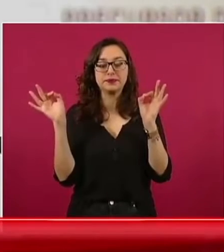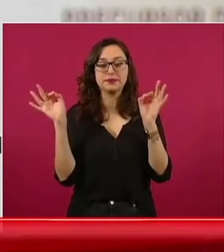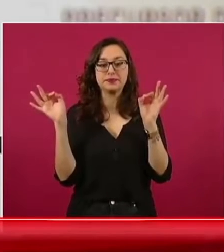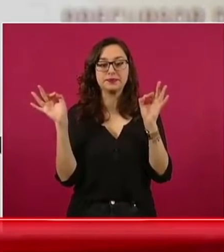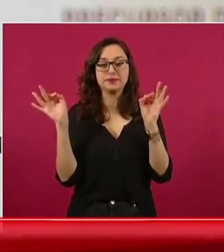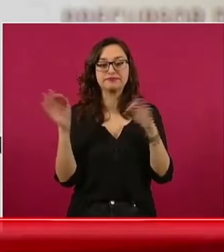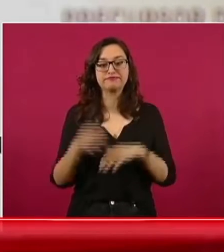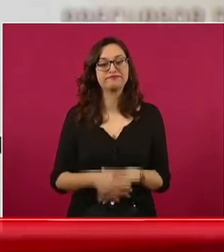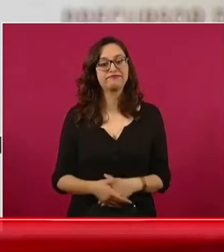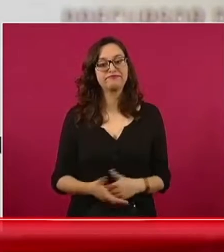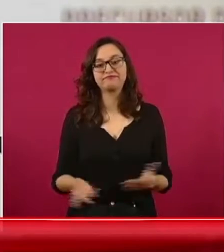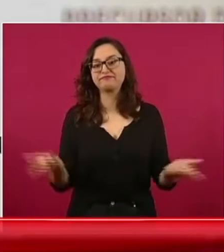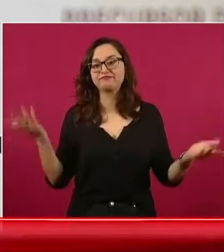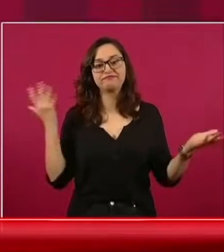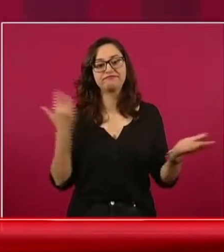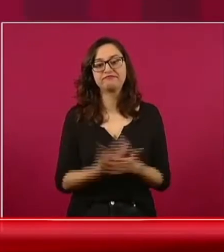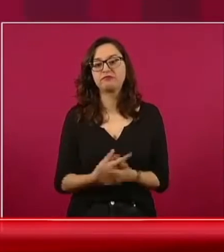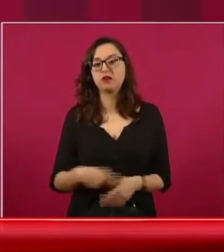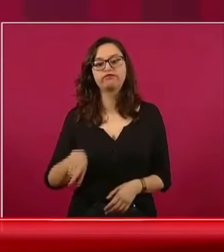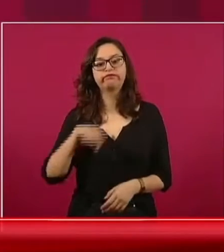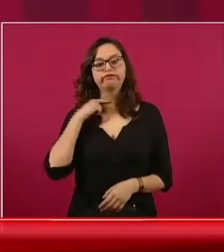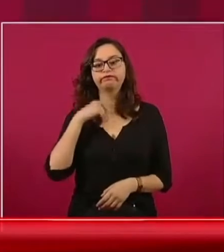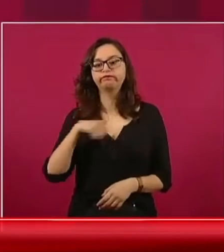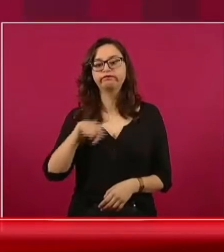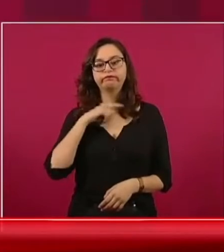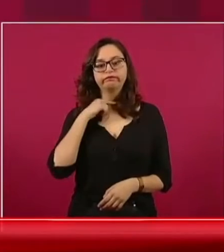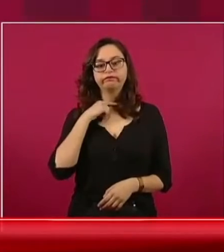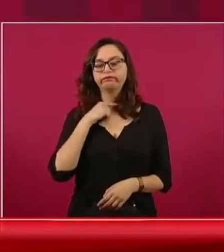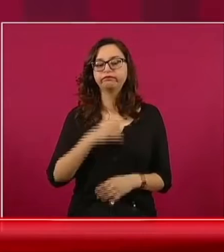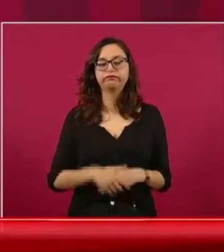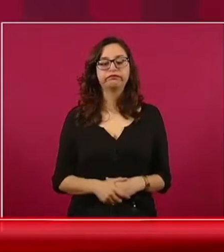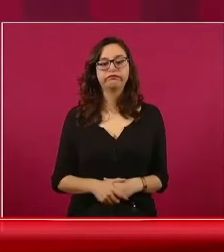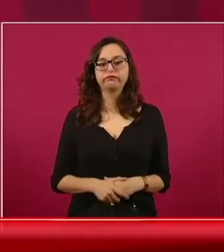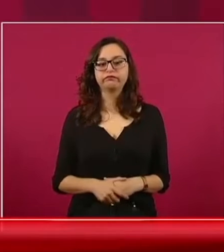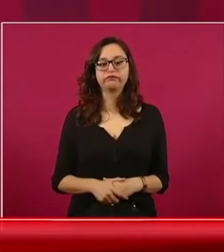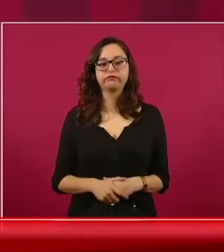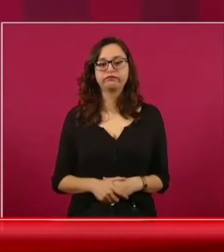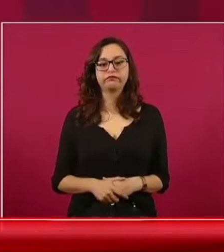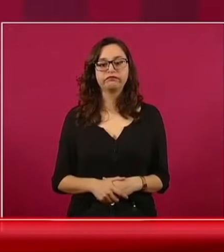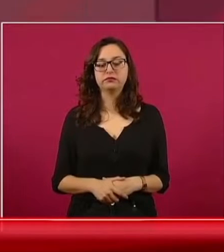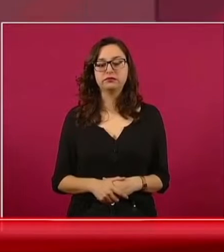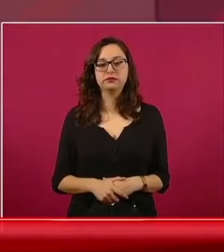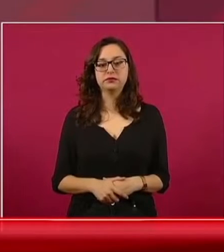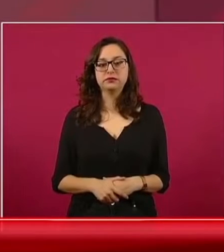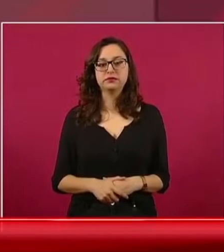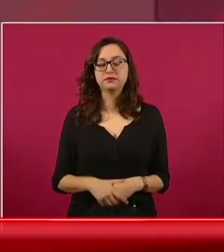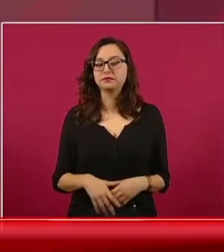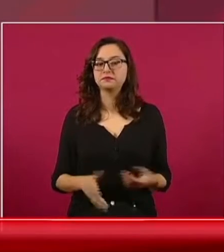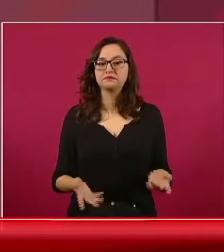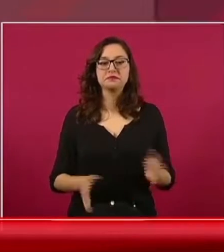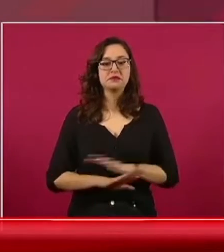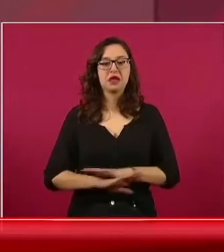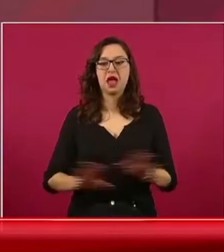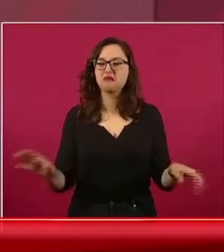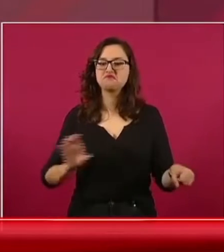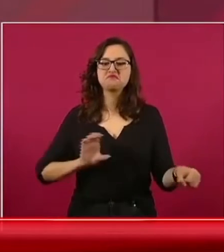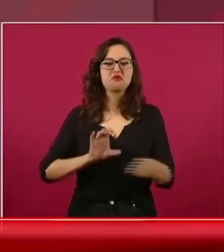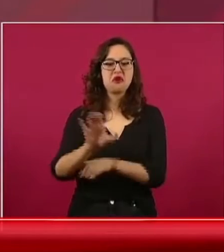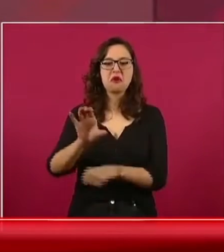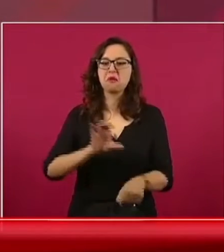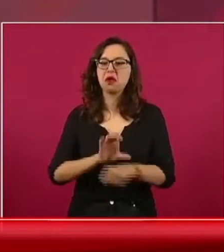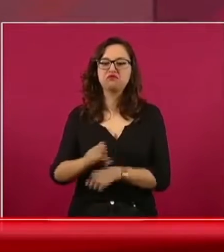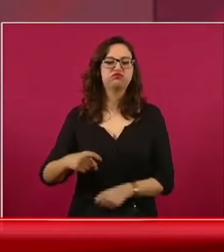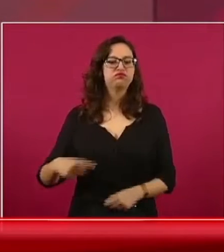estamos lo no puedo seguir la frase en la palabra del seamos lo colombiano